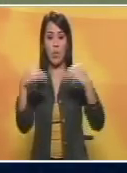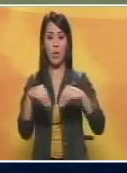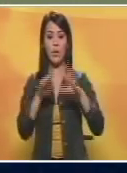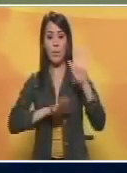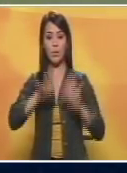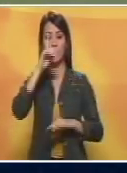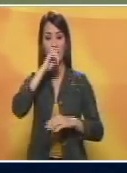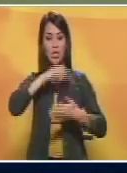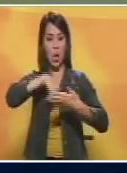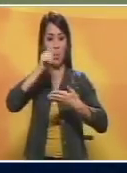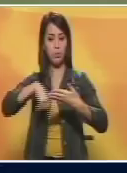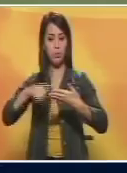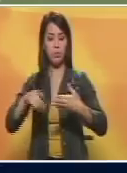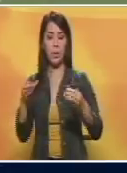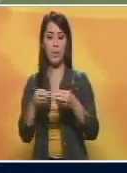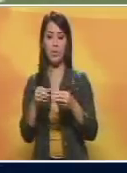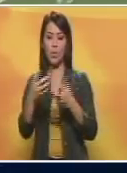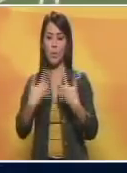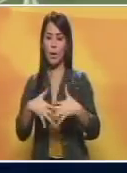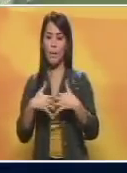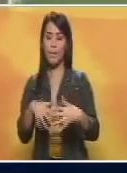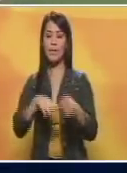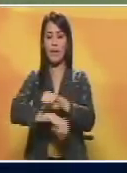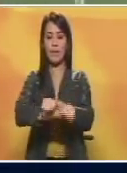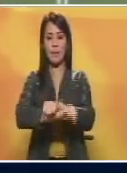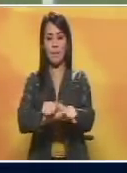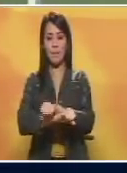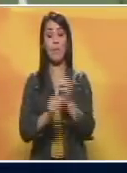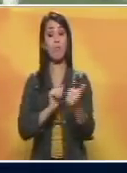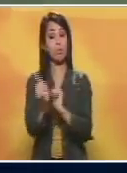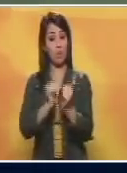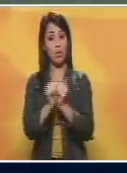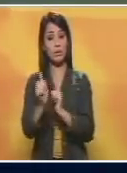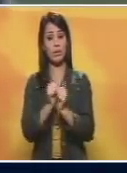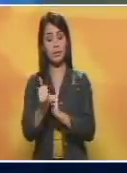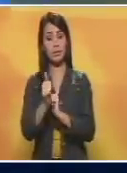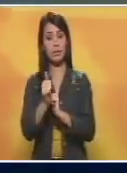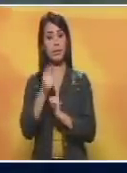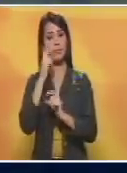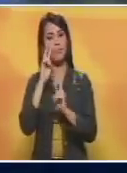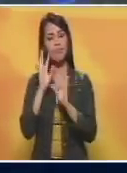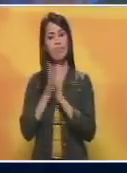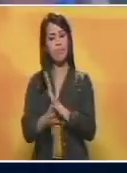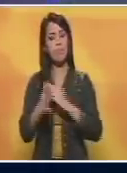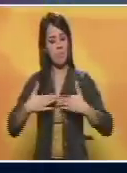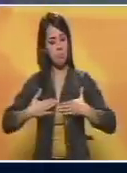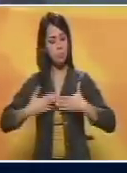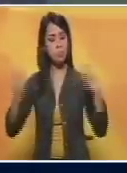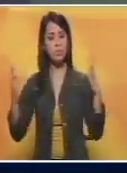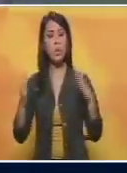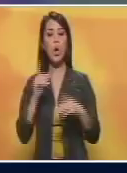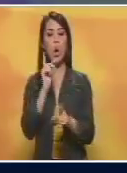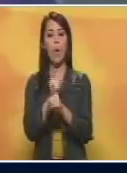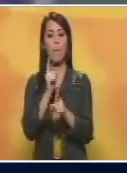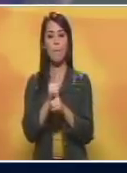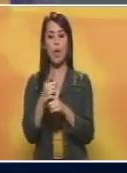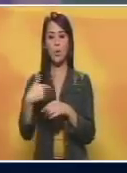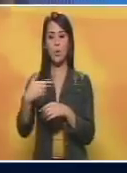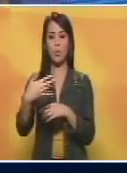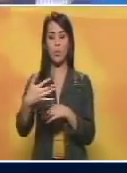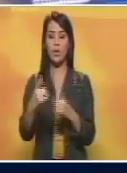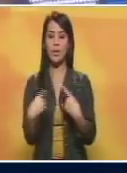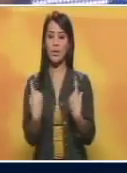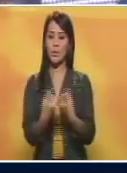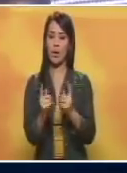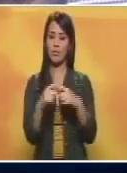15 años con la multinacional norteamericana de deportes y entretenimiento relevante que le permitirá llevar al menos un partido por campaña al norte